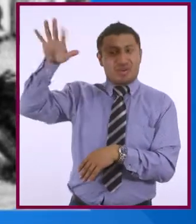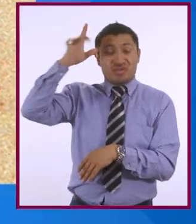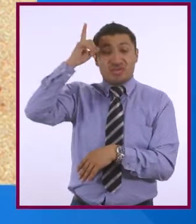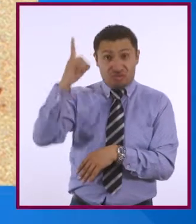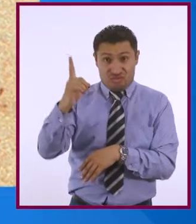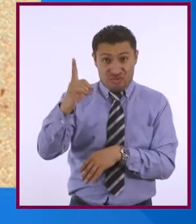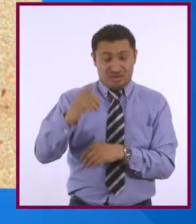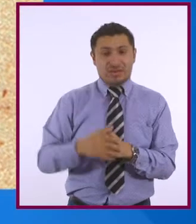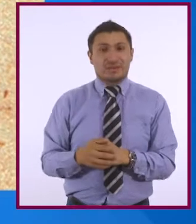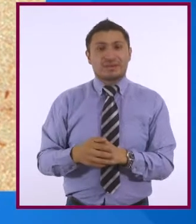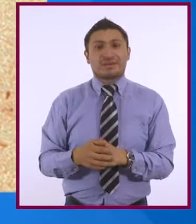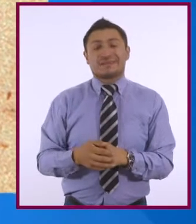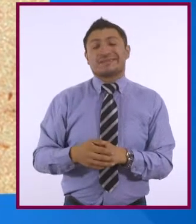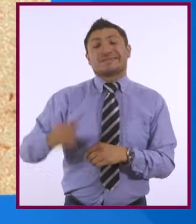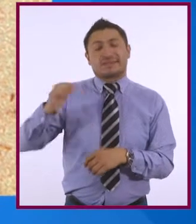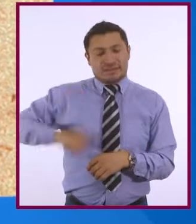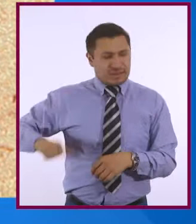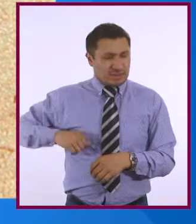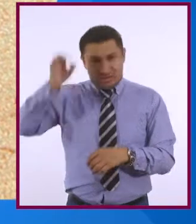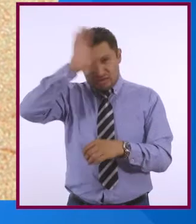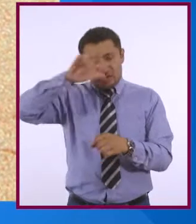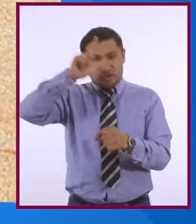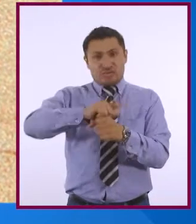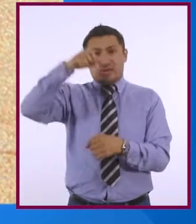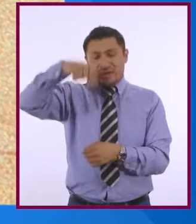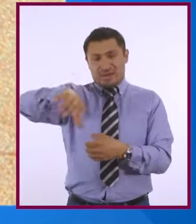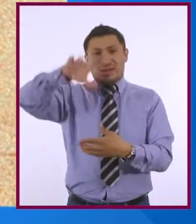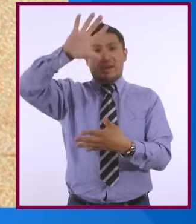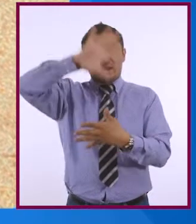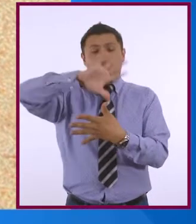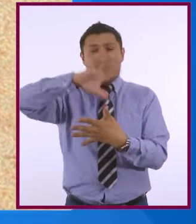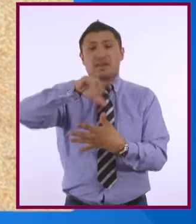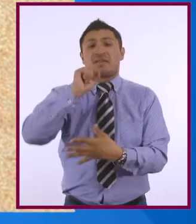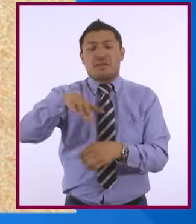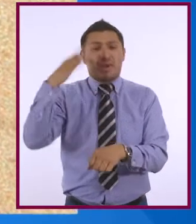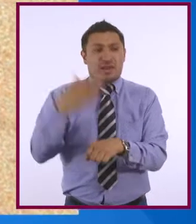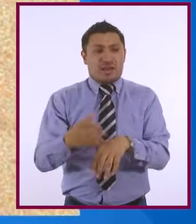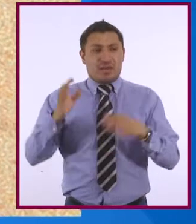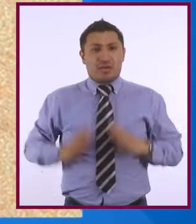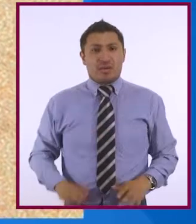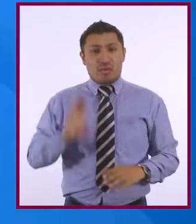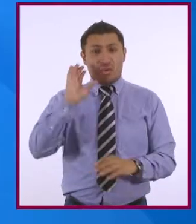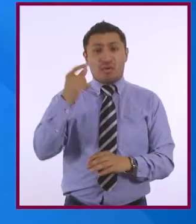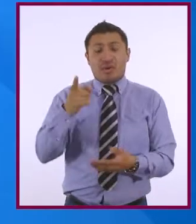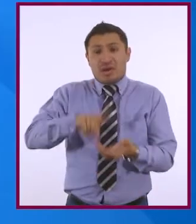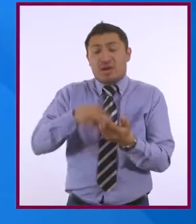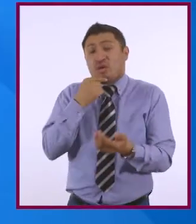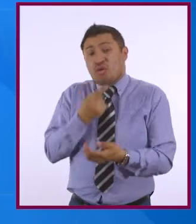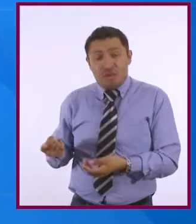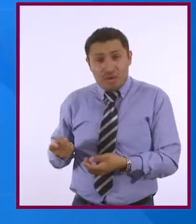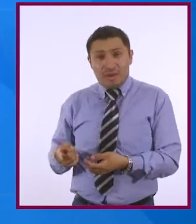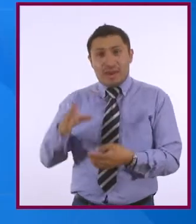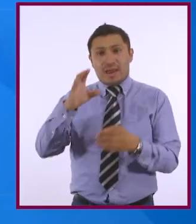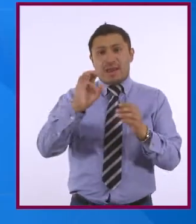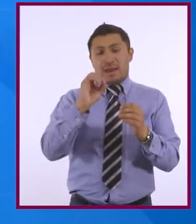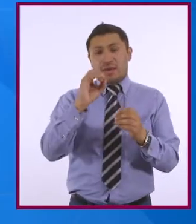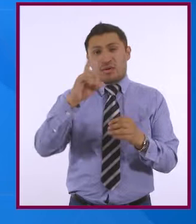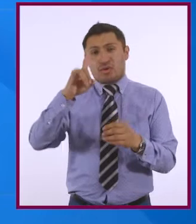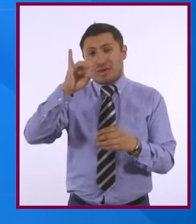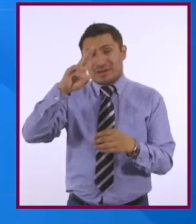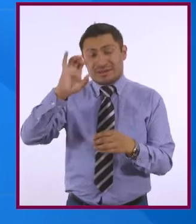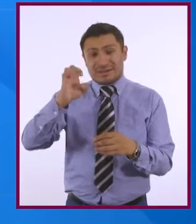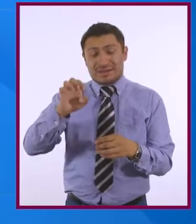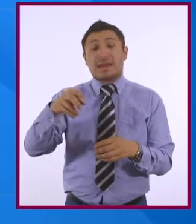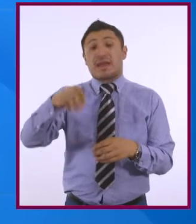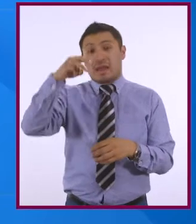las civilizaciones mesoamericanas también se utilizaba la disciplina corporal durante la infancia. En el Códice Mendoza, los